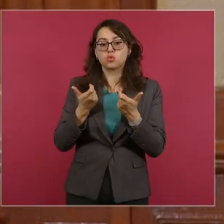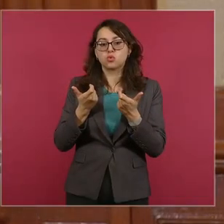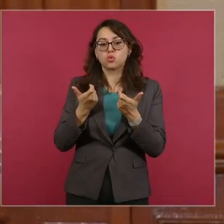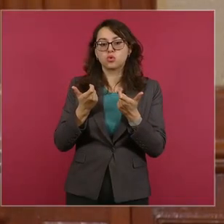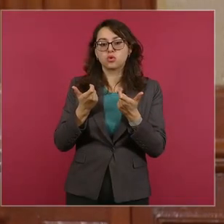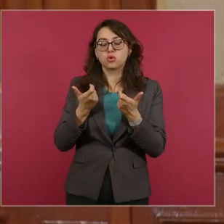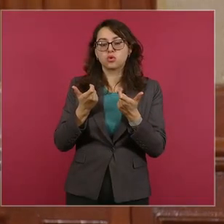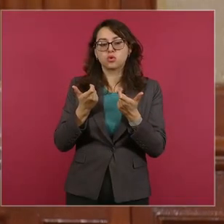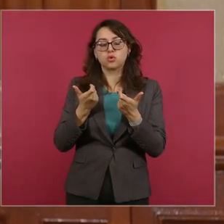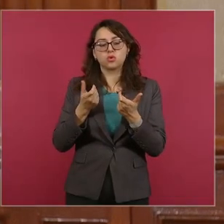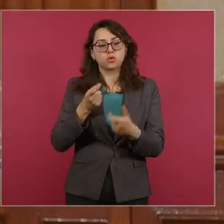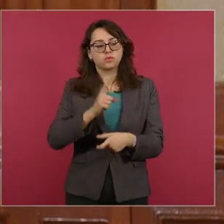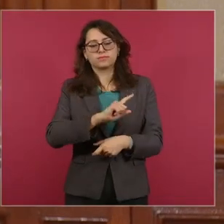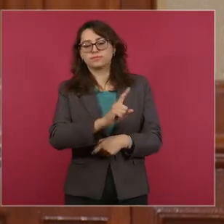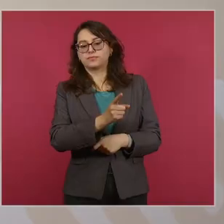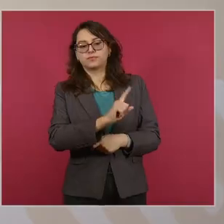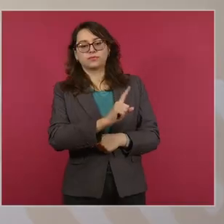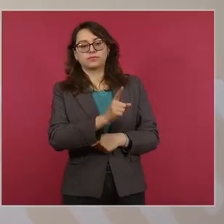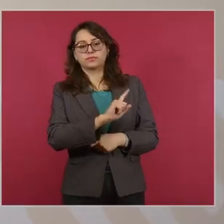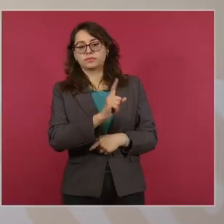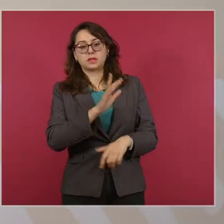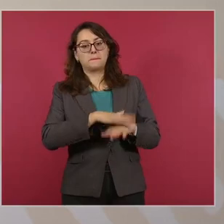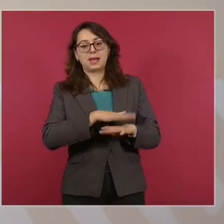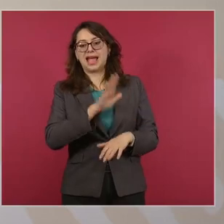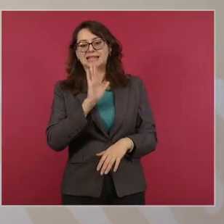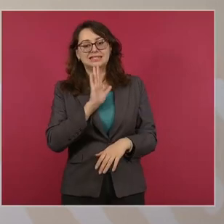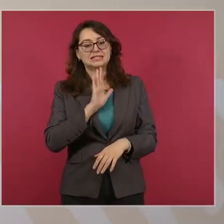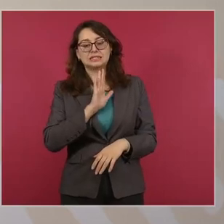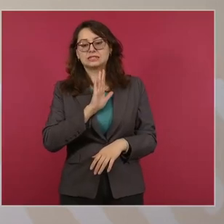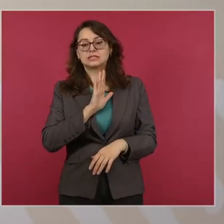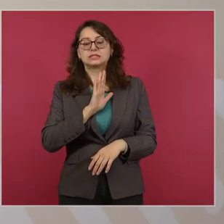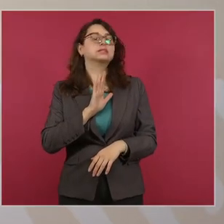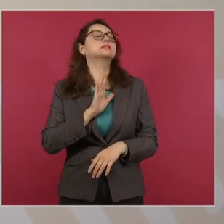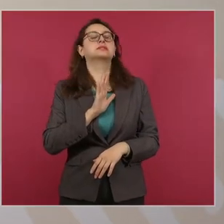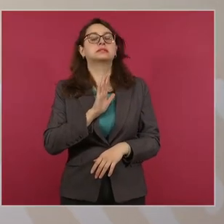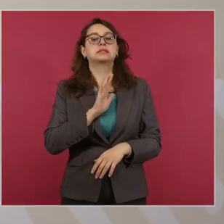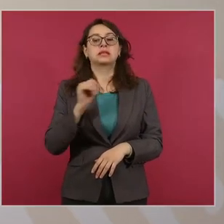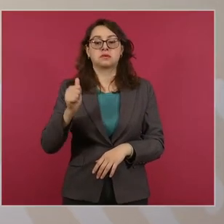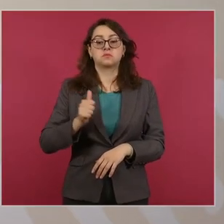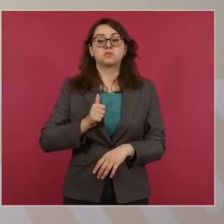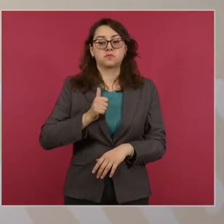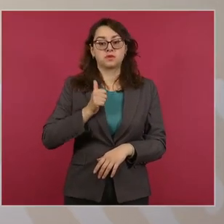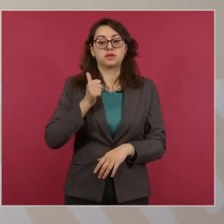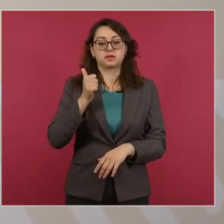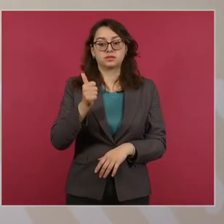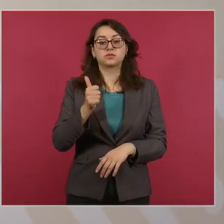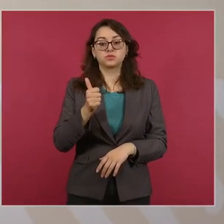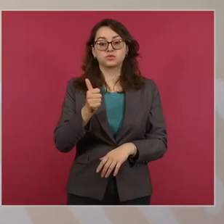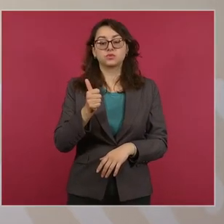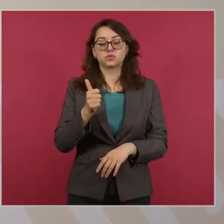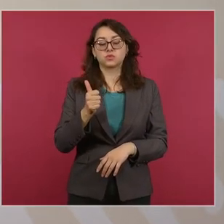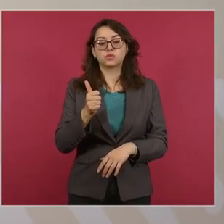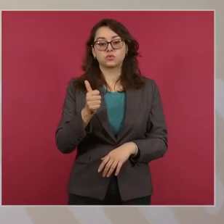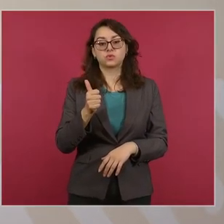No, no, no, no, no, es mucho más. Que aprovecho para decir